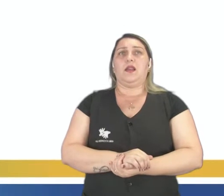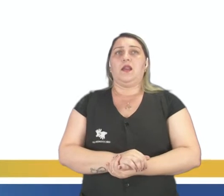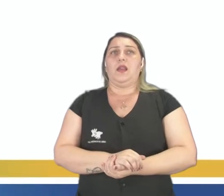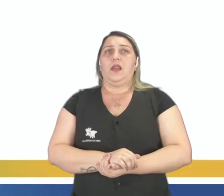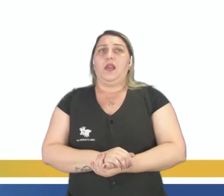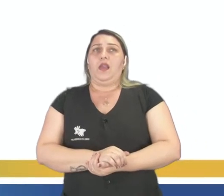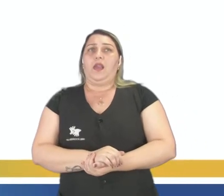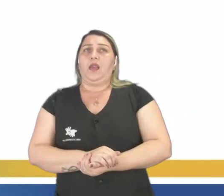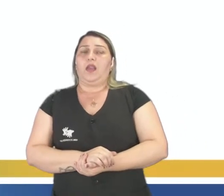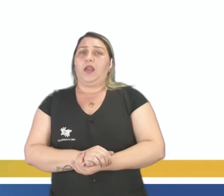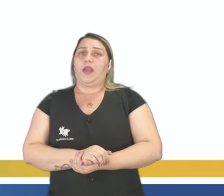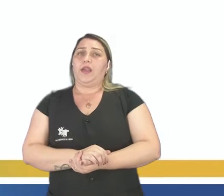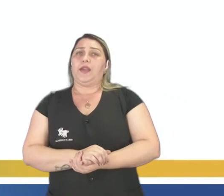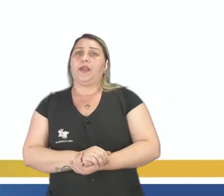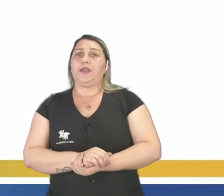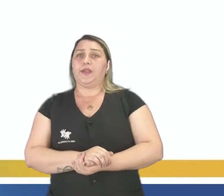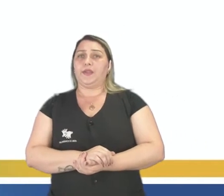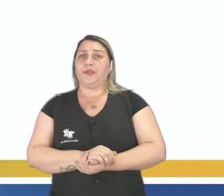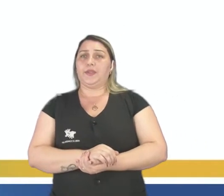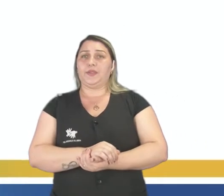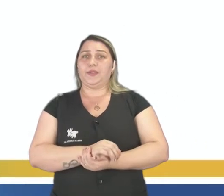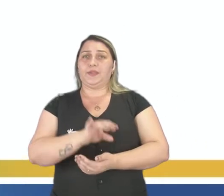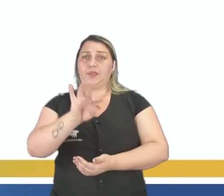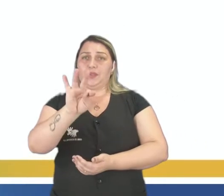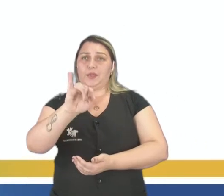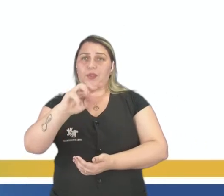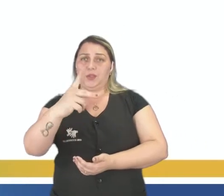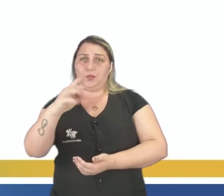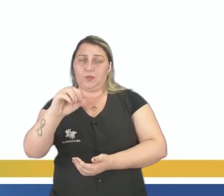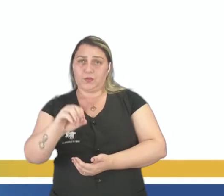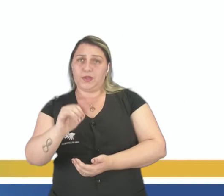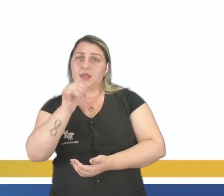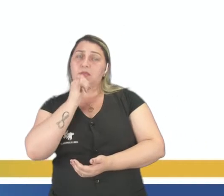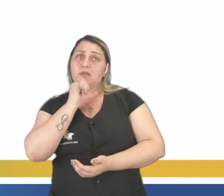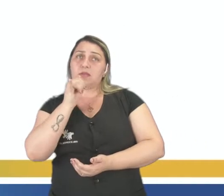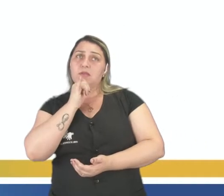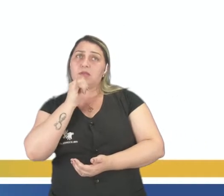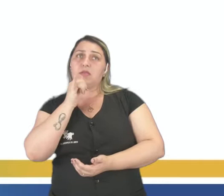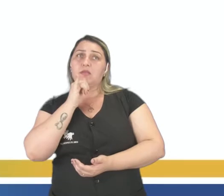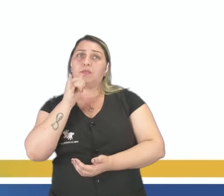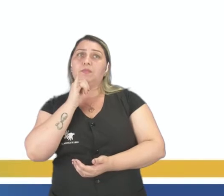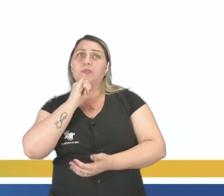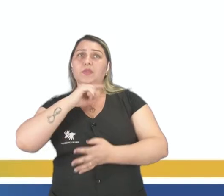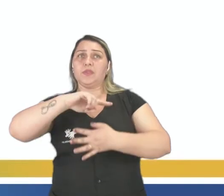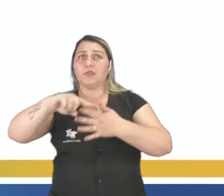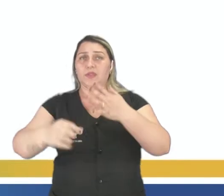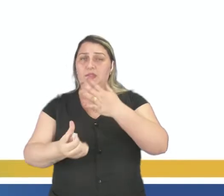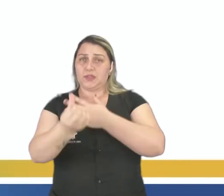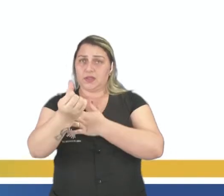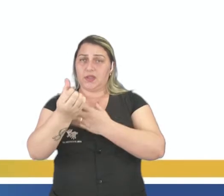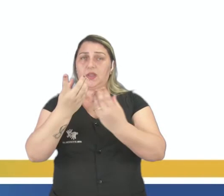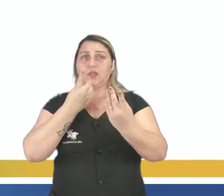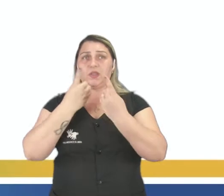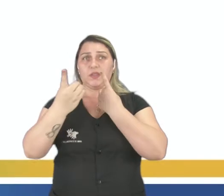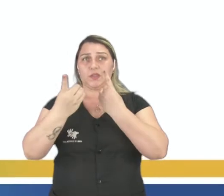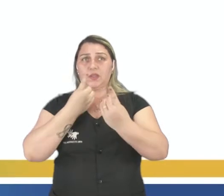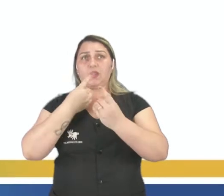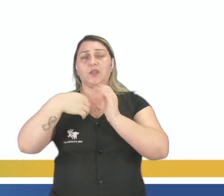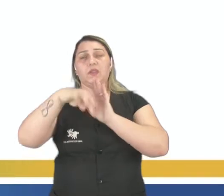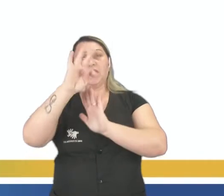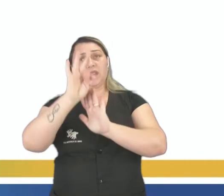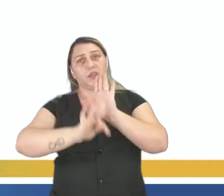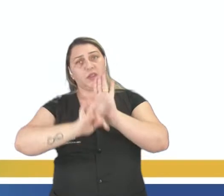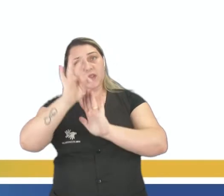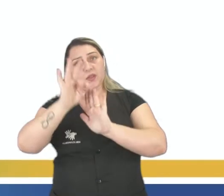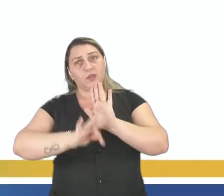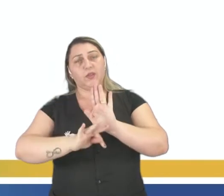Tipos e exemplos. Há 6 tipos de diálogo o textos de